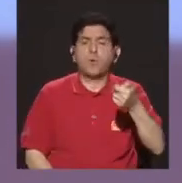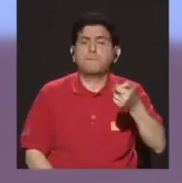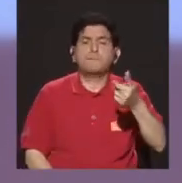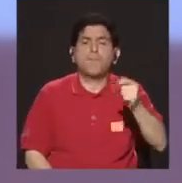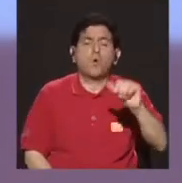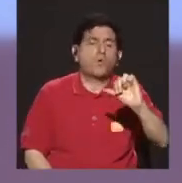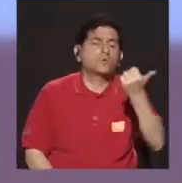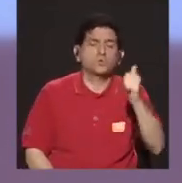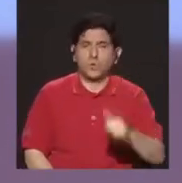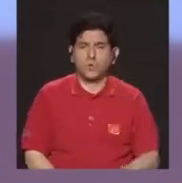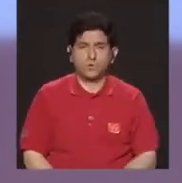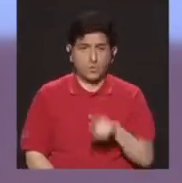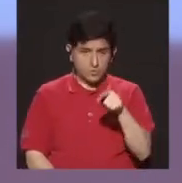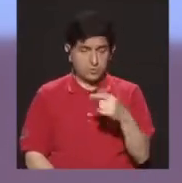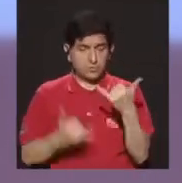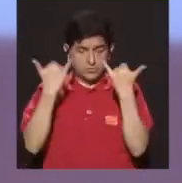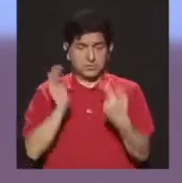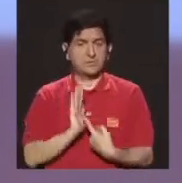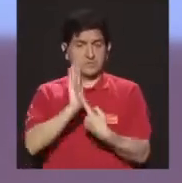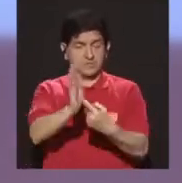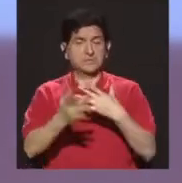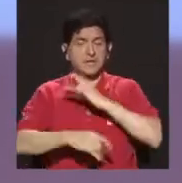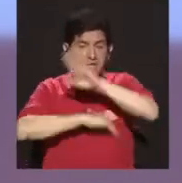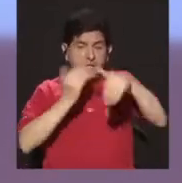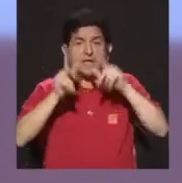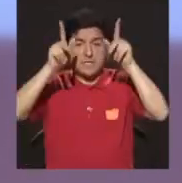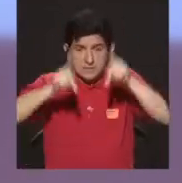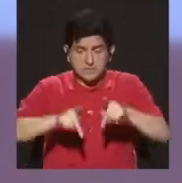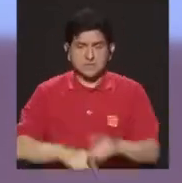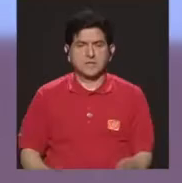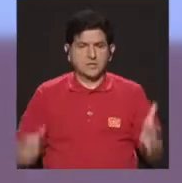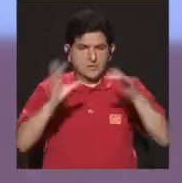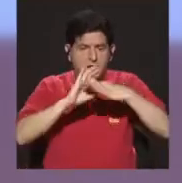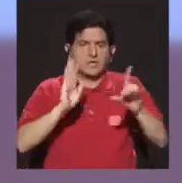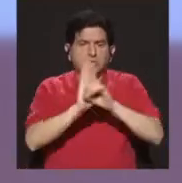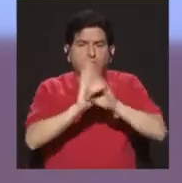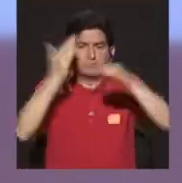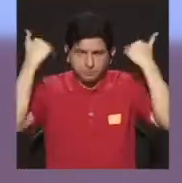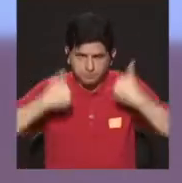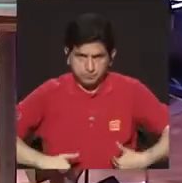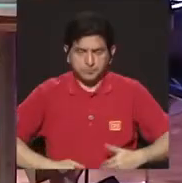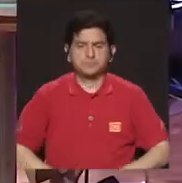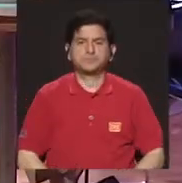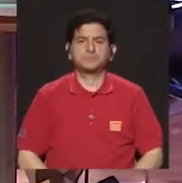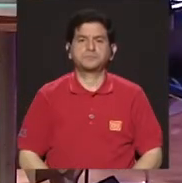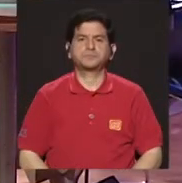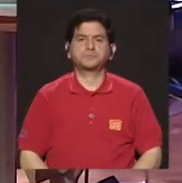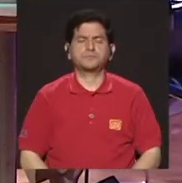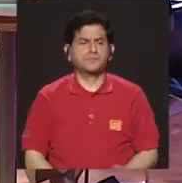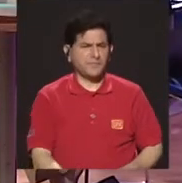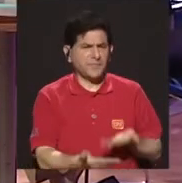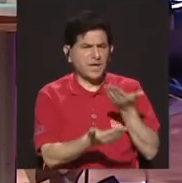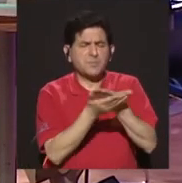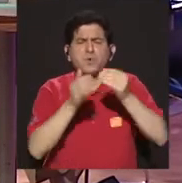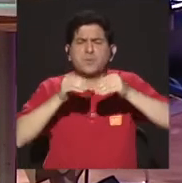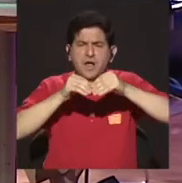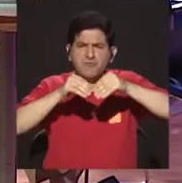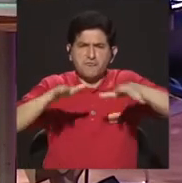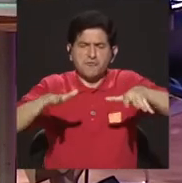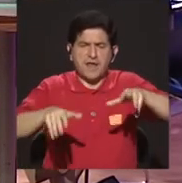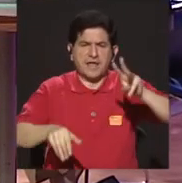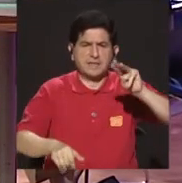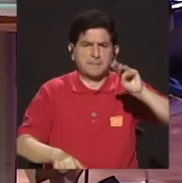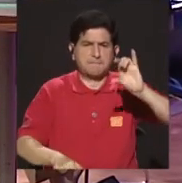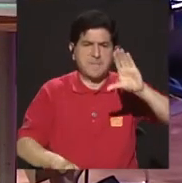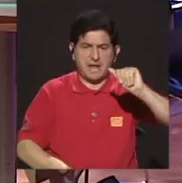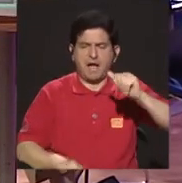presencia de un tema que como ustedes han presentado acá nos interesa a todos y tiene que ver con derechos humanos cuál es la propuesta de rítmica polémica viene de